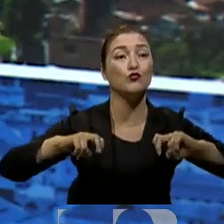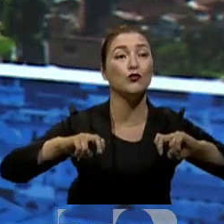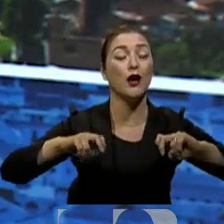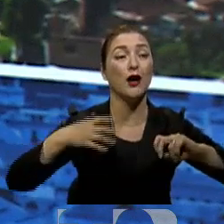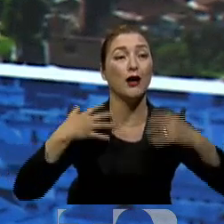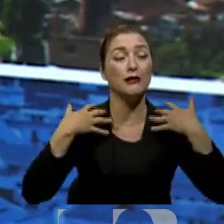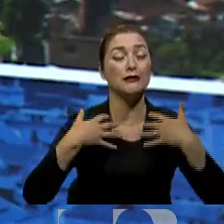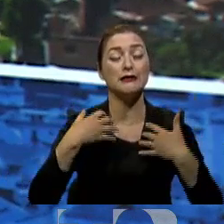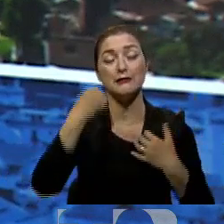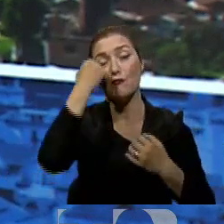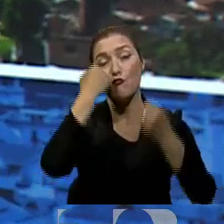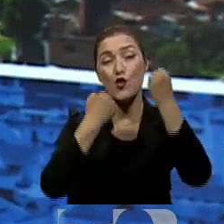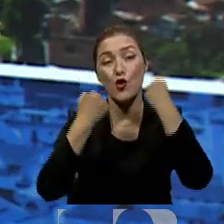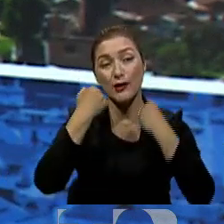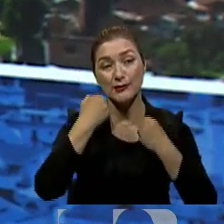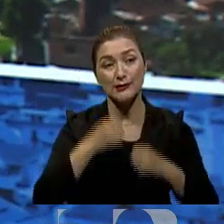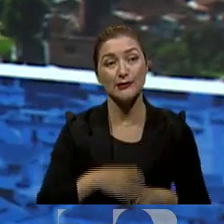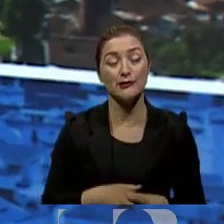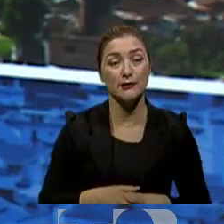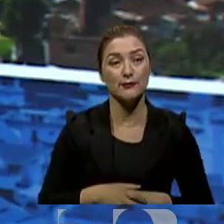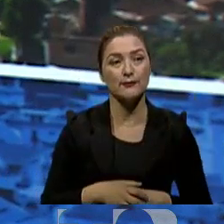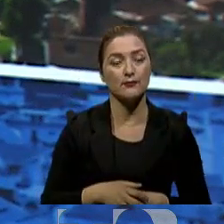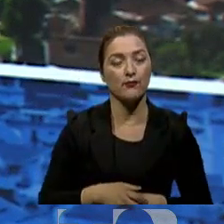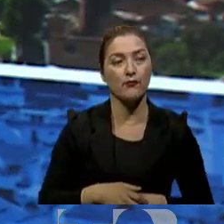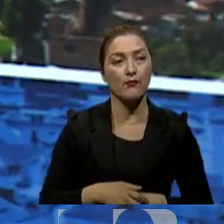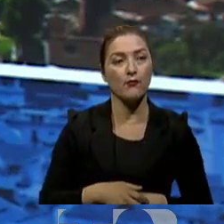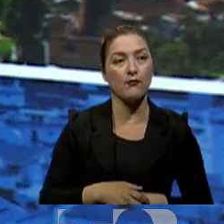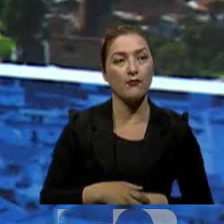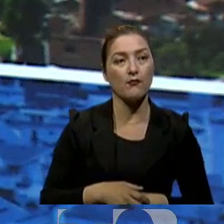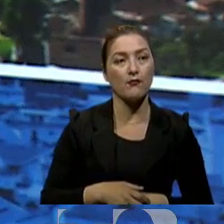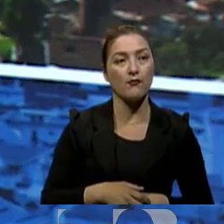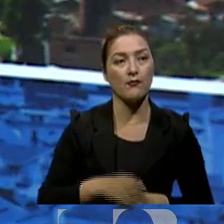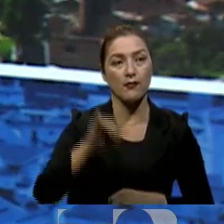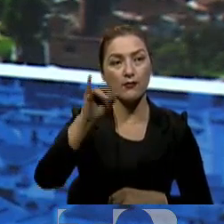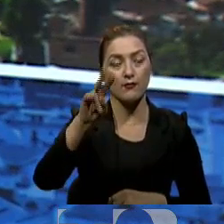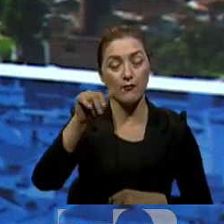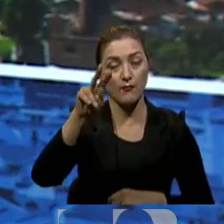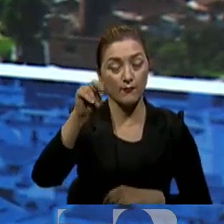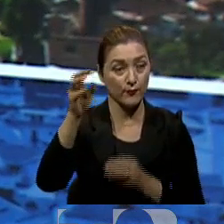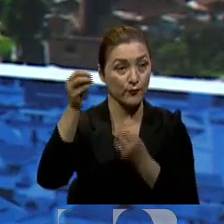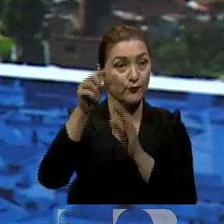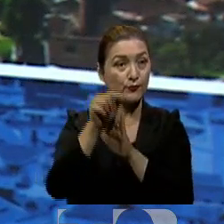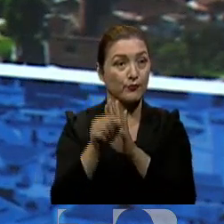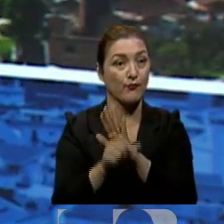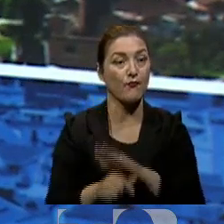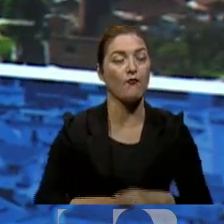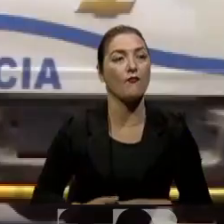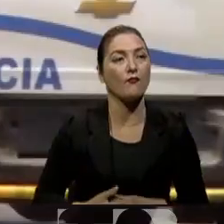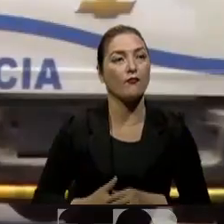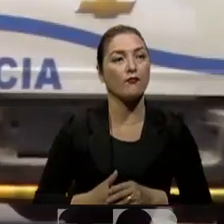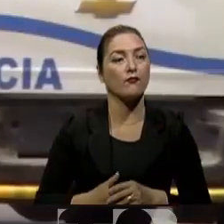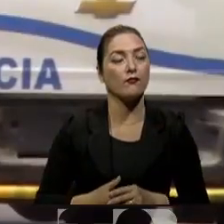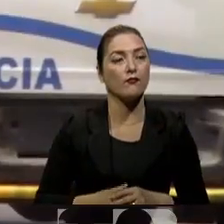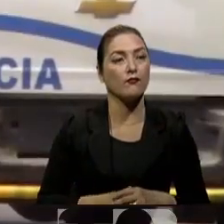presenta huellas de violencia. Nuestro corresponsal Iván Rodríguez nos da más detalles en el siguiente informe.